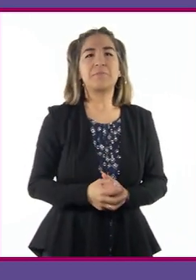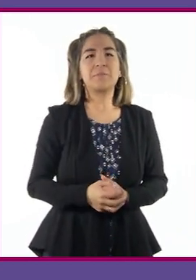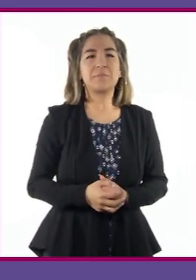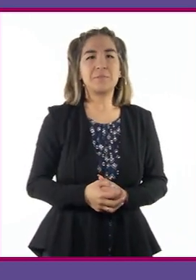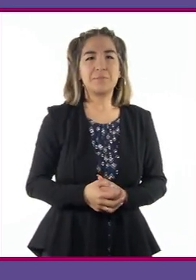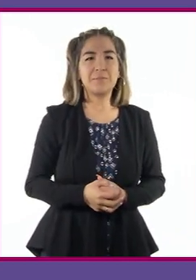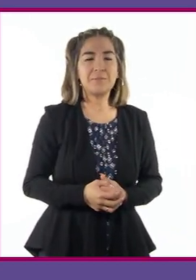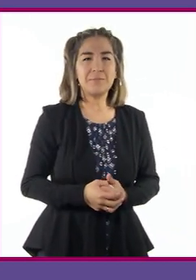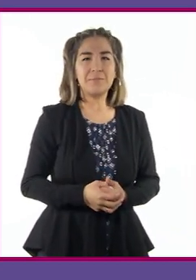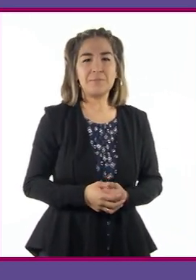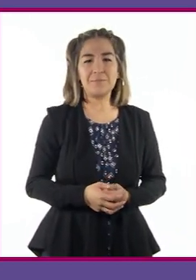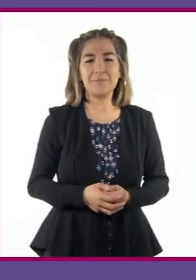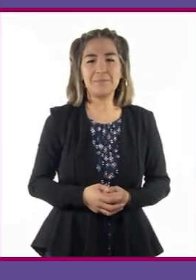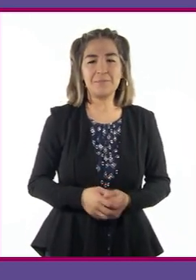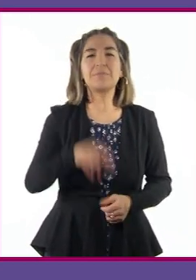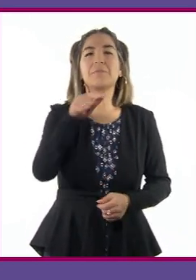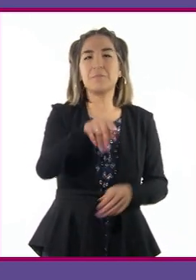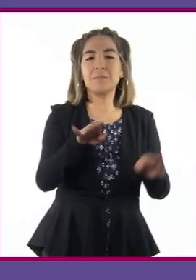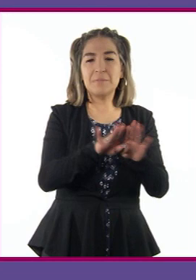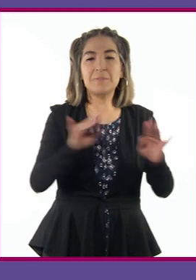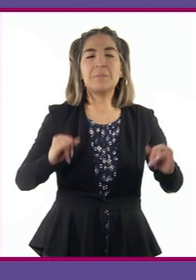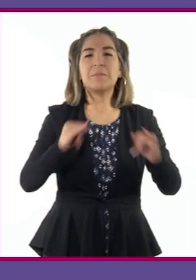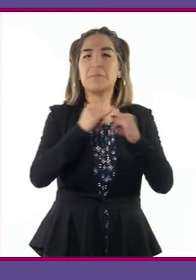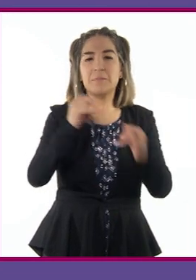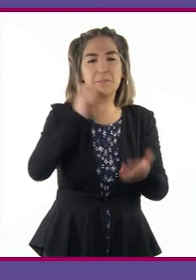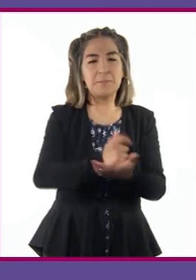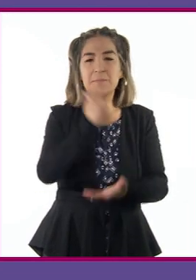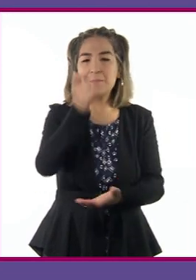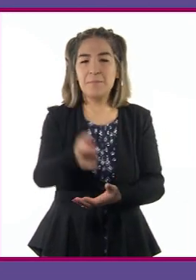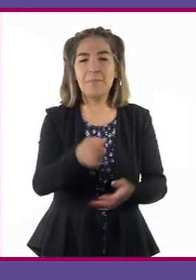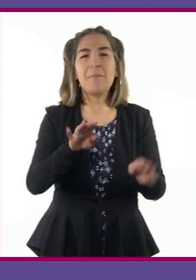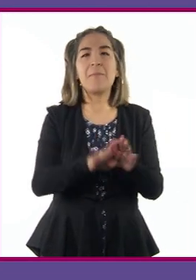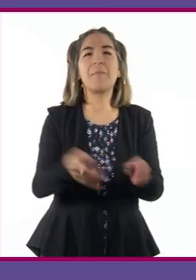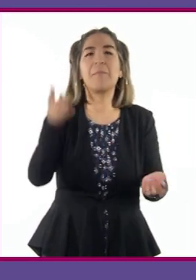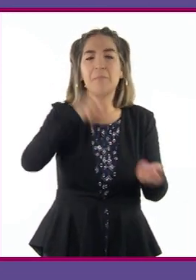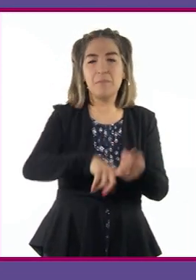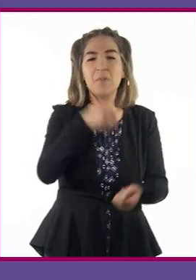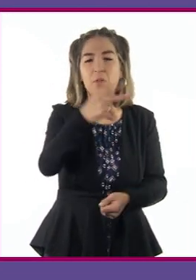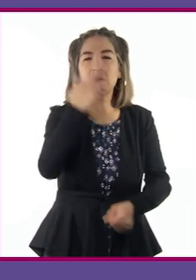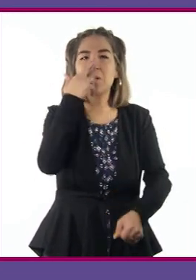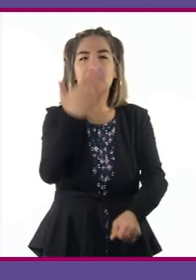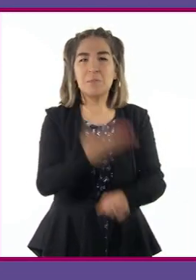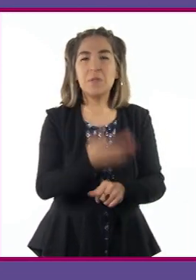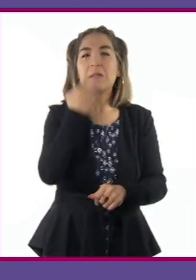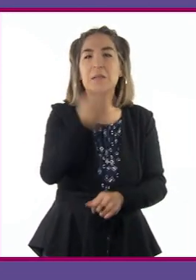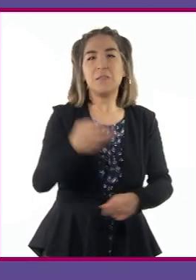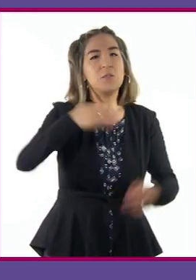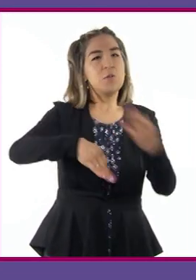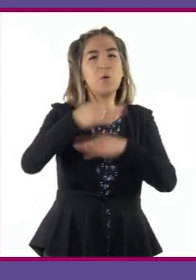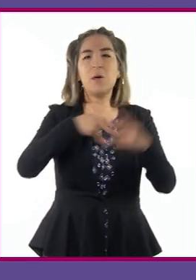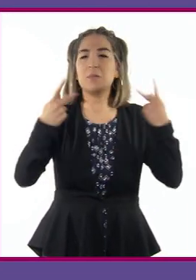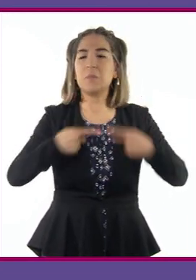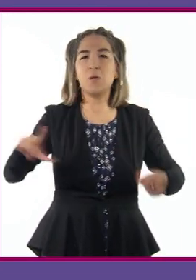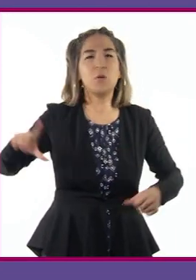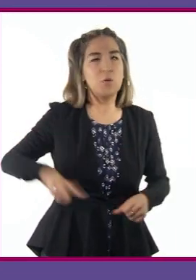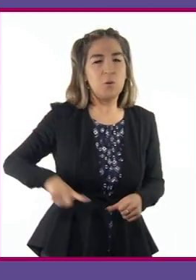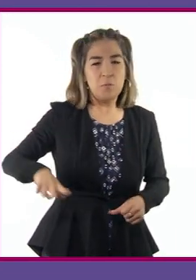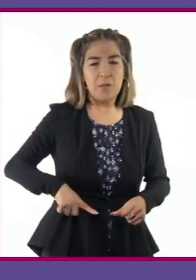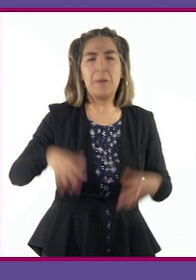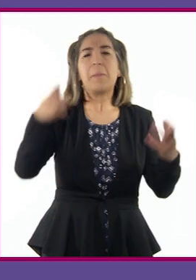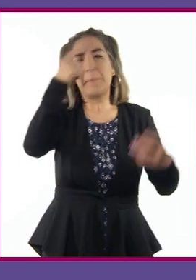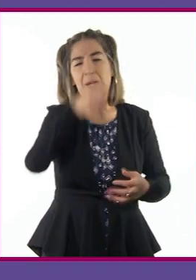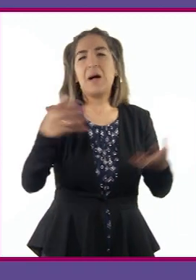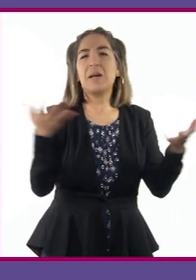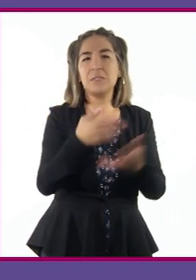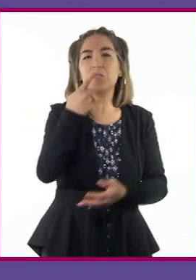recibir recursos públicos se respalda en la ley. Se refiere a la responsabilidad de las y los gobernantes de hacer